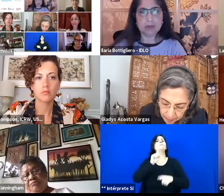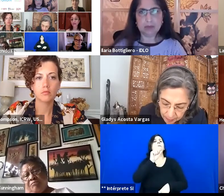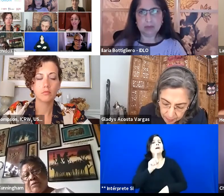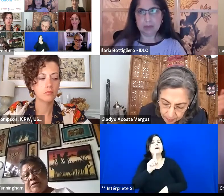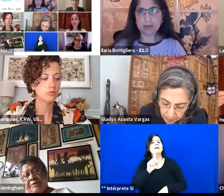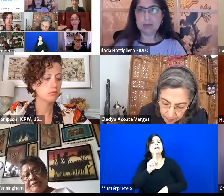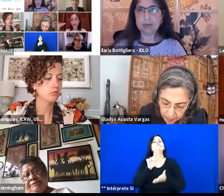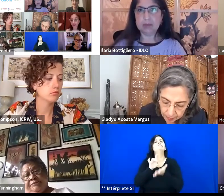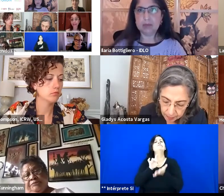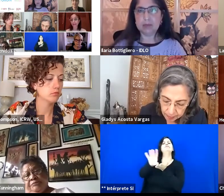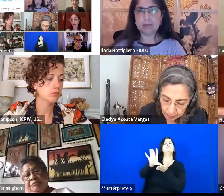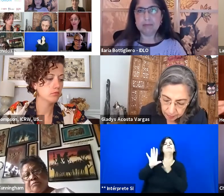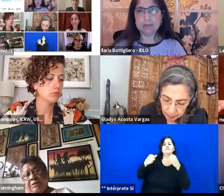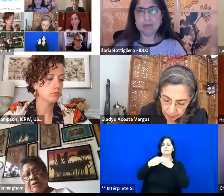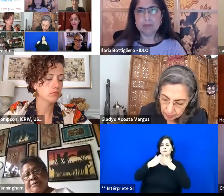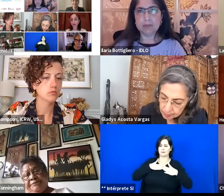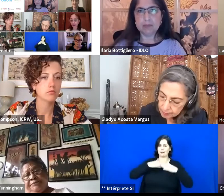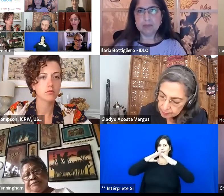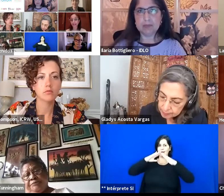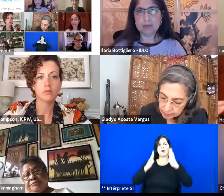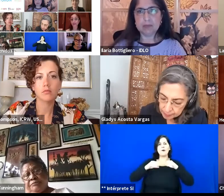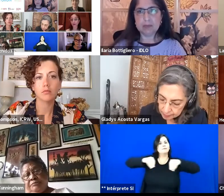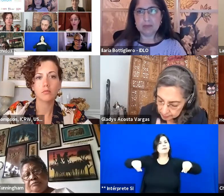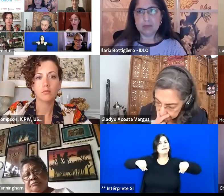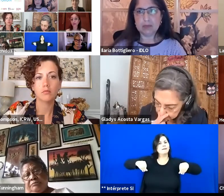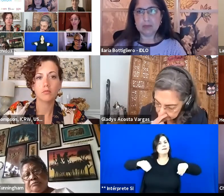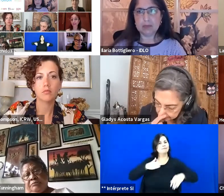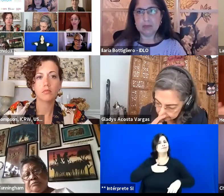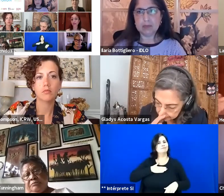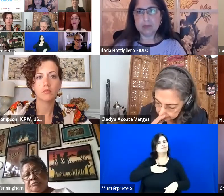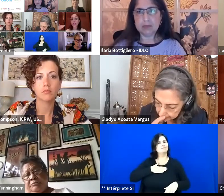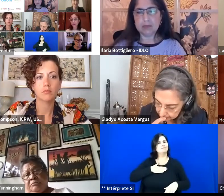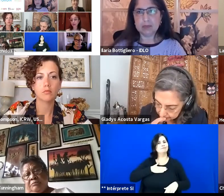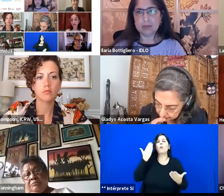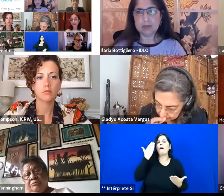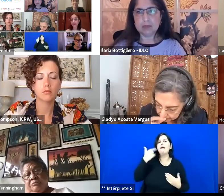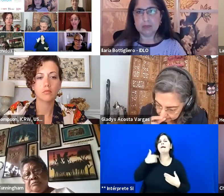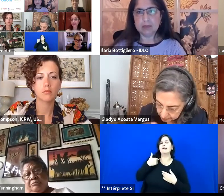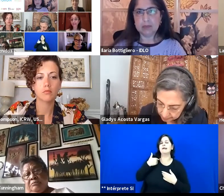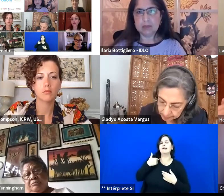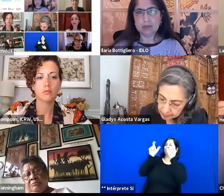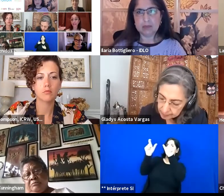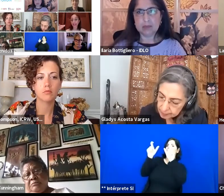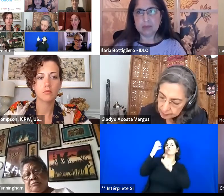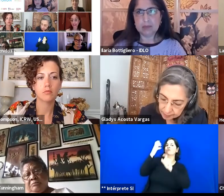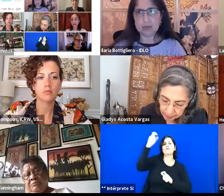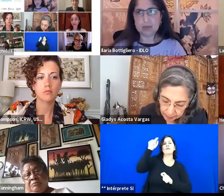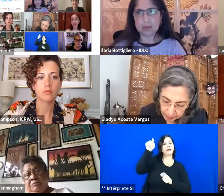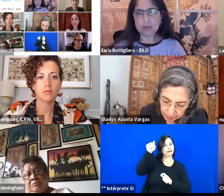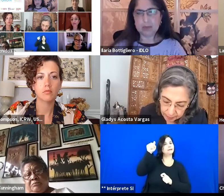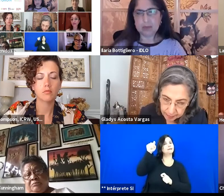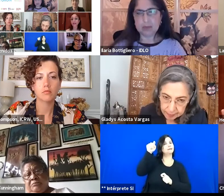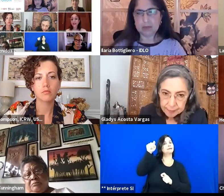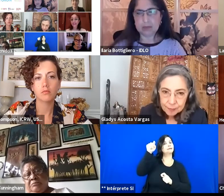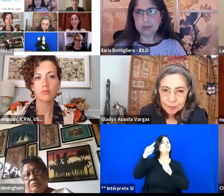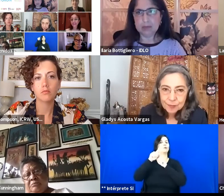la vida, se encuentran con otra necropolítica en su camino migratorio y en los países de destino contra la que están luchando